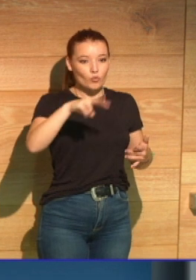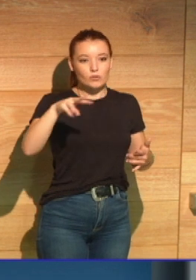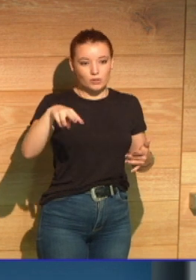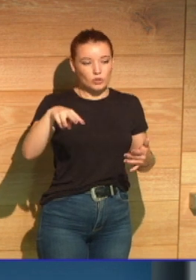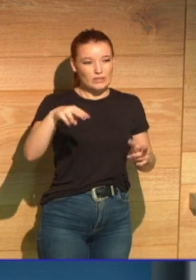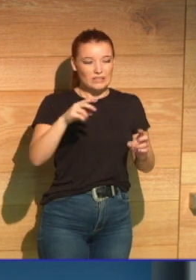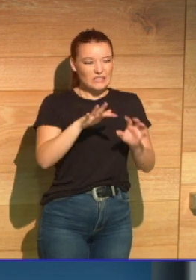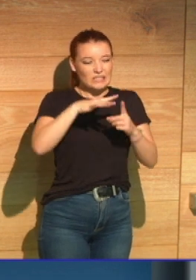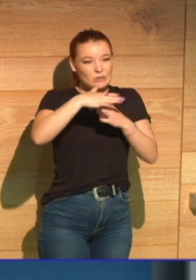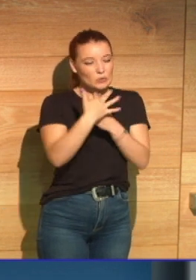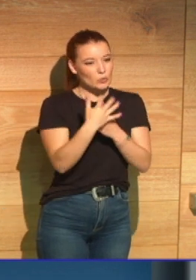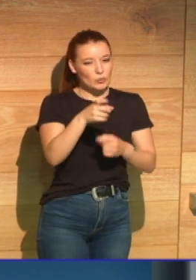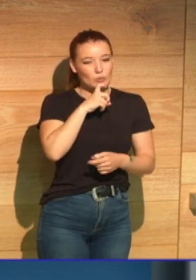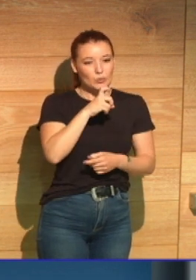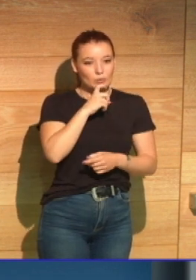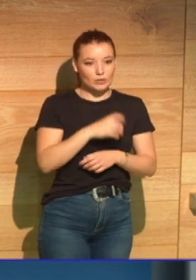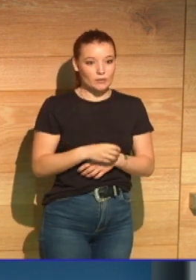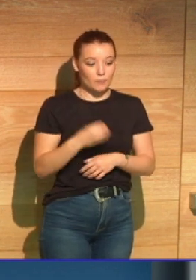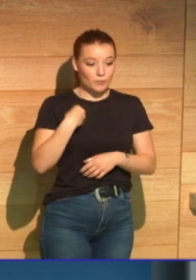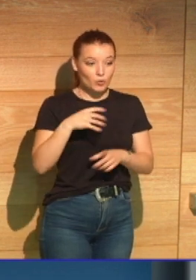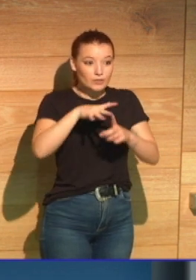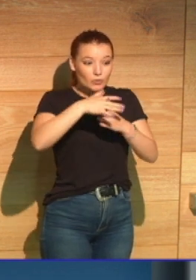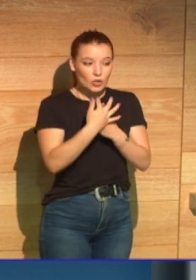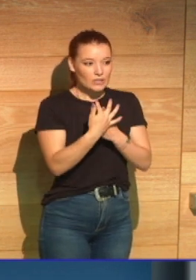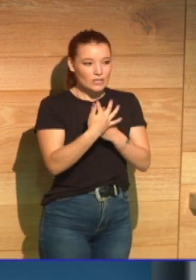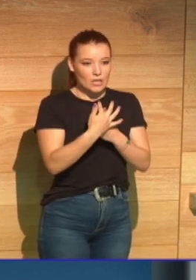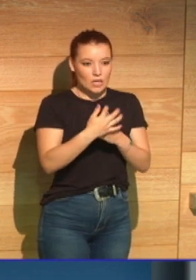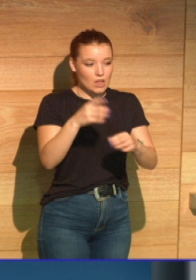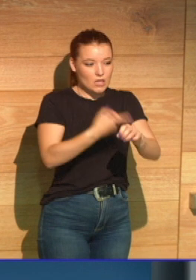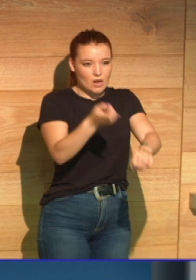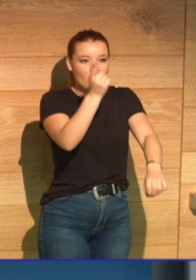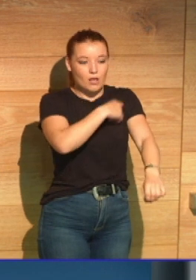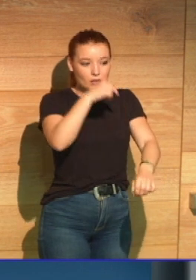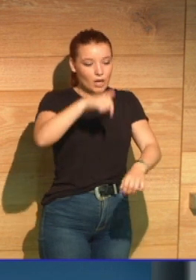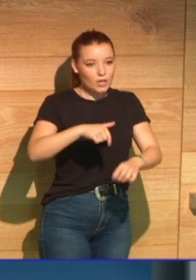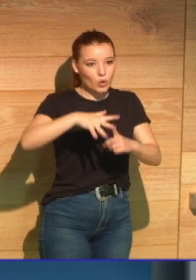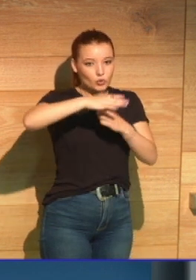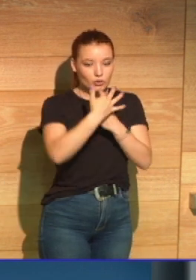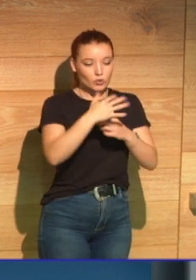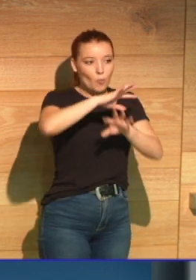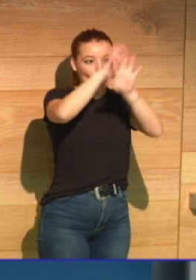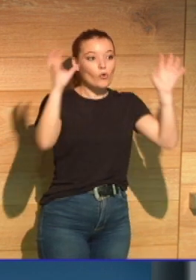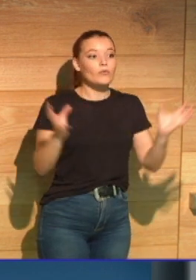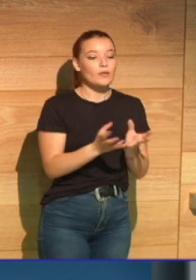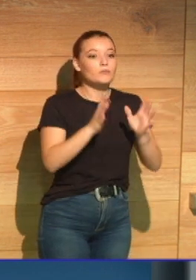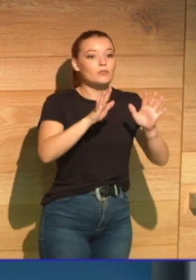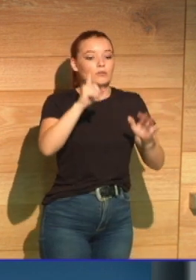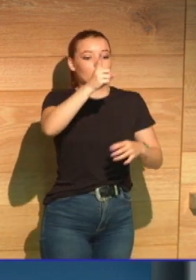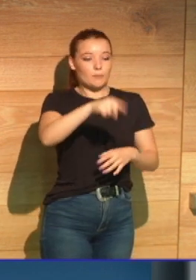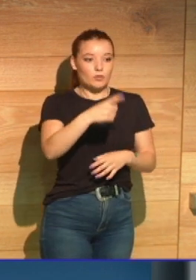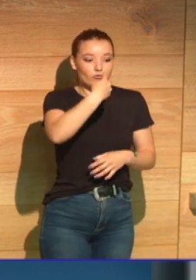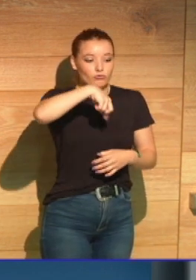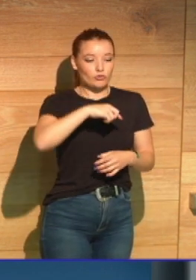nos enfrentamos a circunstancias radicales en el contexto mundial, sino que también estábamos enfrentando